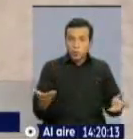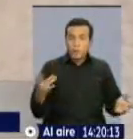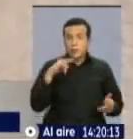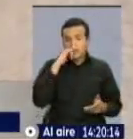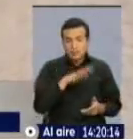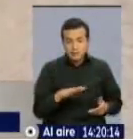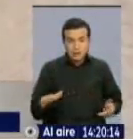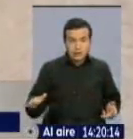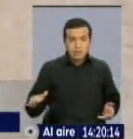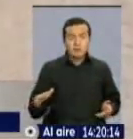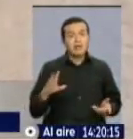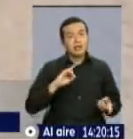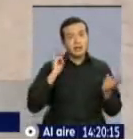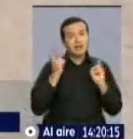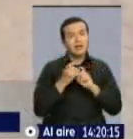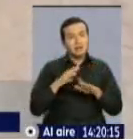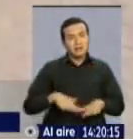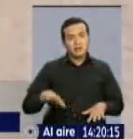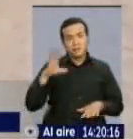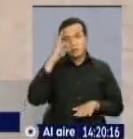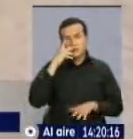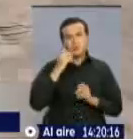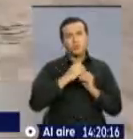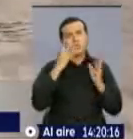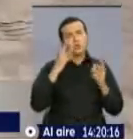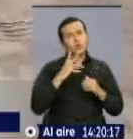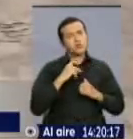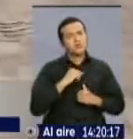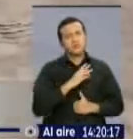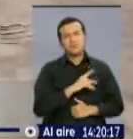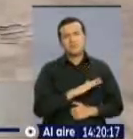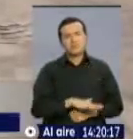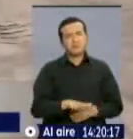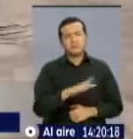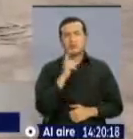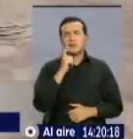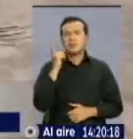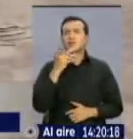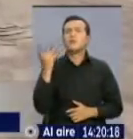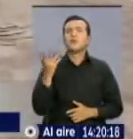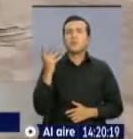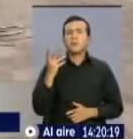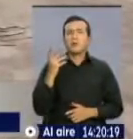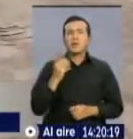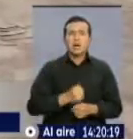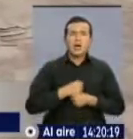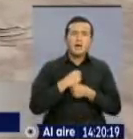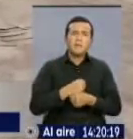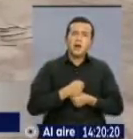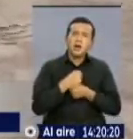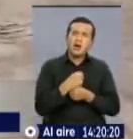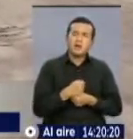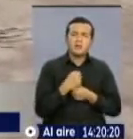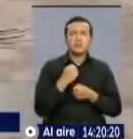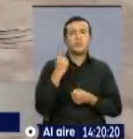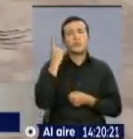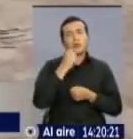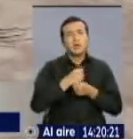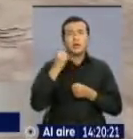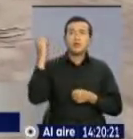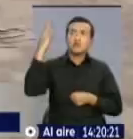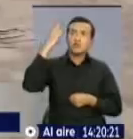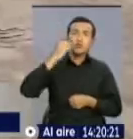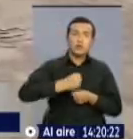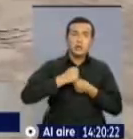niñez, que esto cambie, porque por aquí se sufre harto. Teníamos que salir a bestia cuando únicamente en el verano que